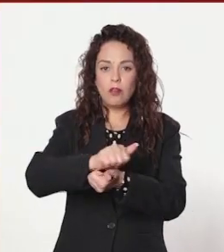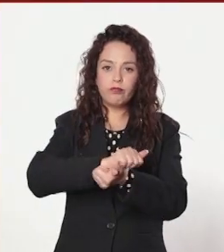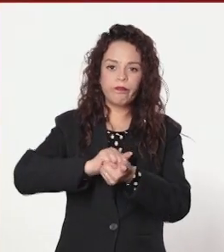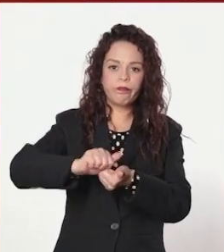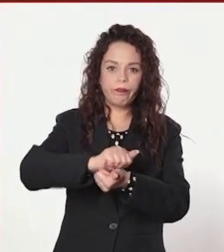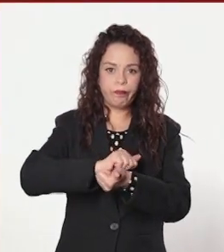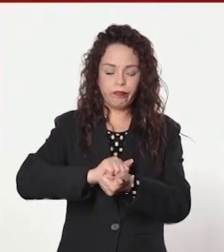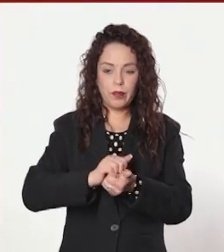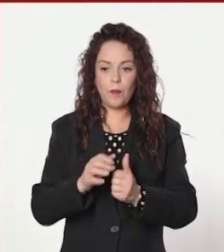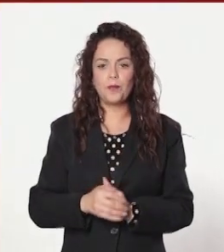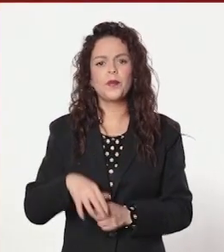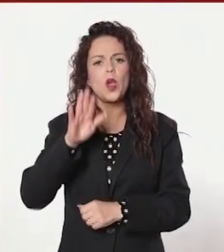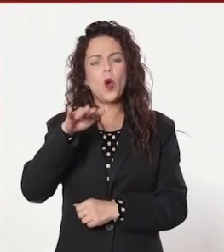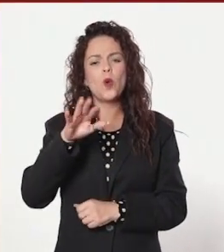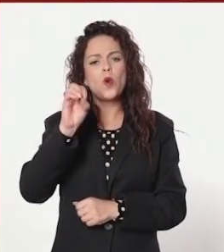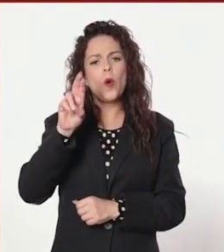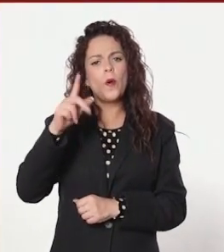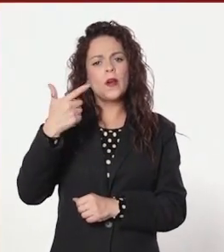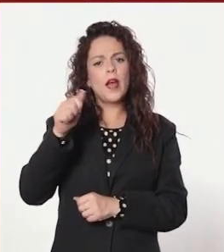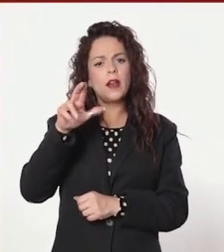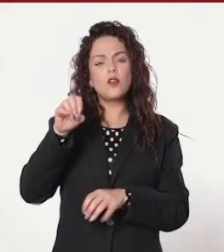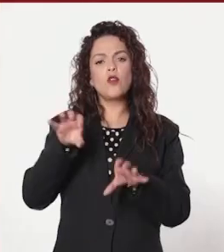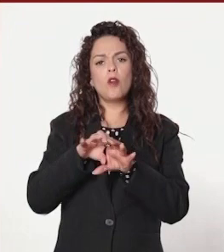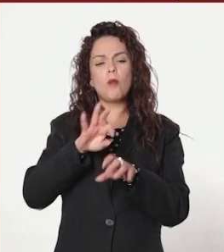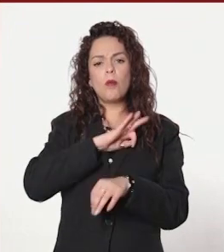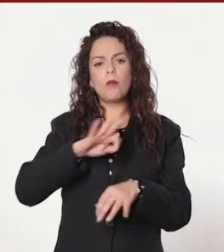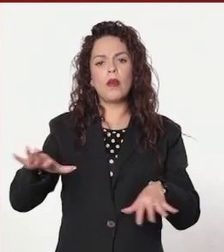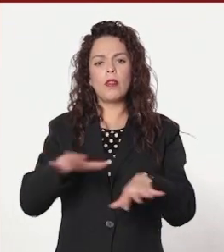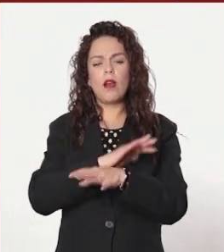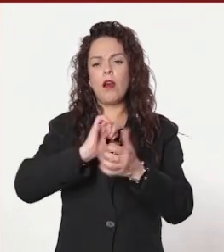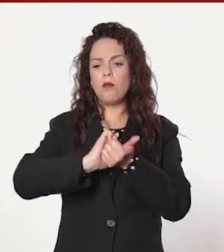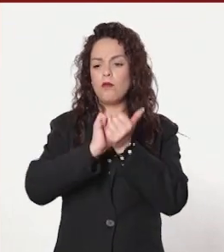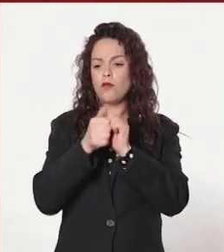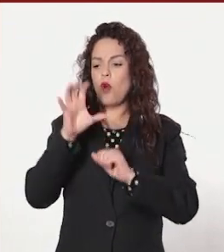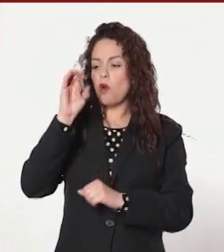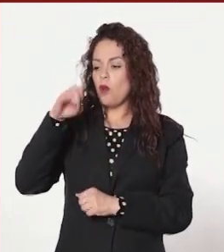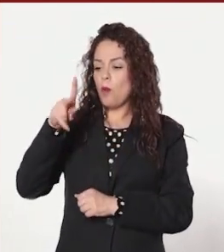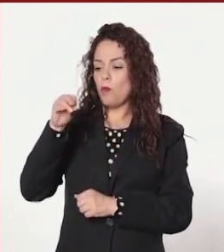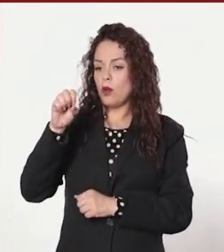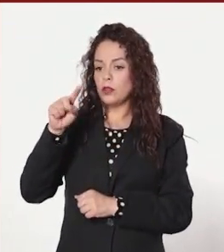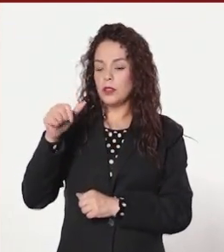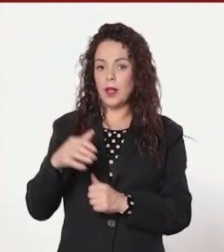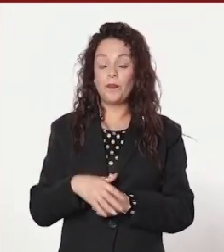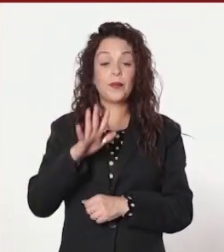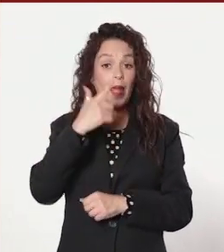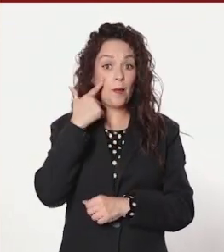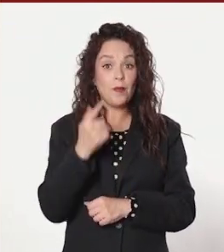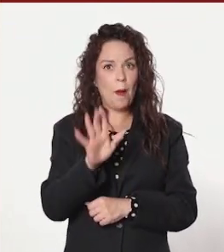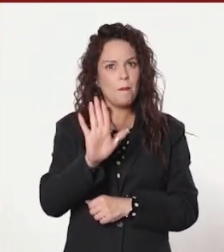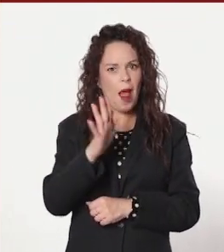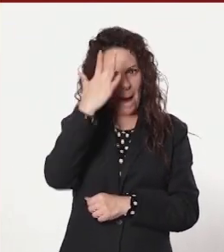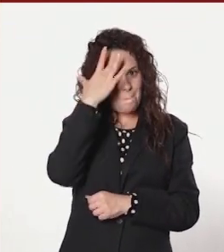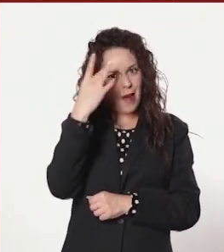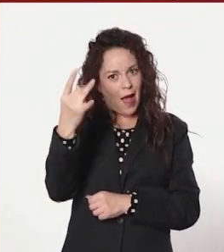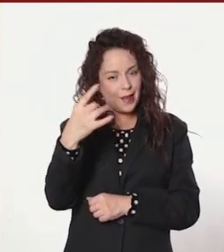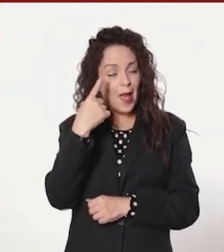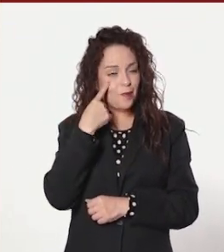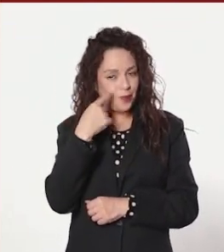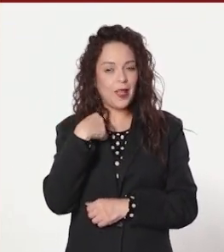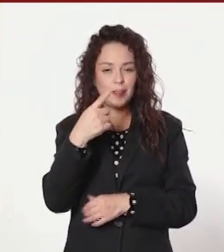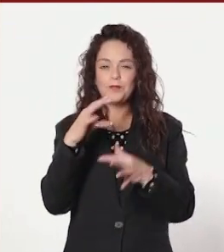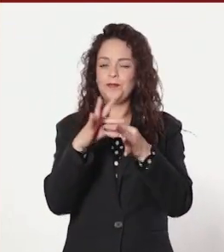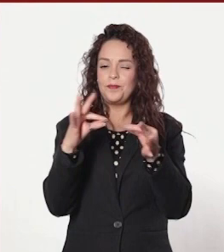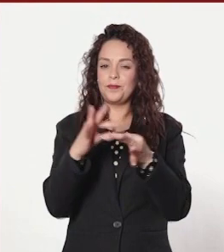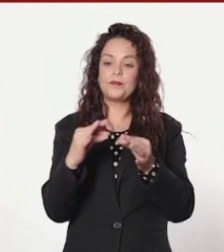Elisa, ¿y los residuos orgánicos cómo se transforman en composta? Bueno, esto sí es como magia, les voy a platicar. A ver.